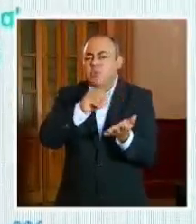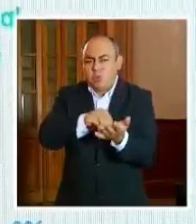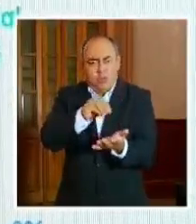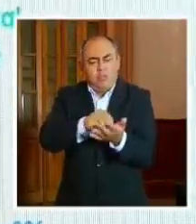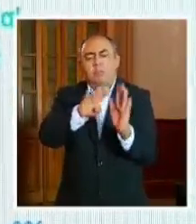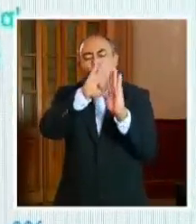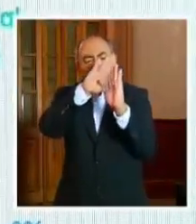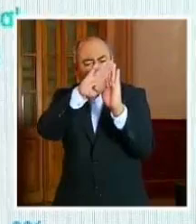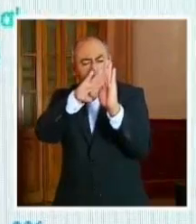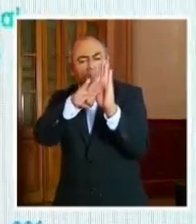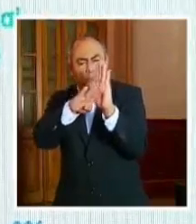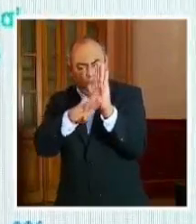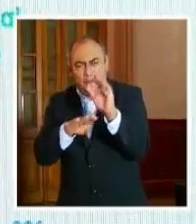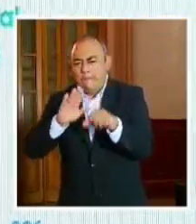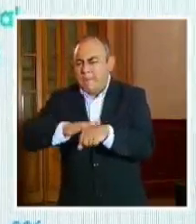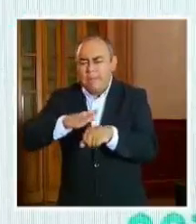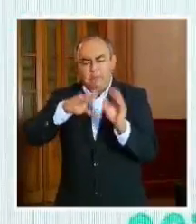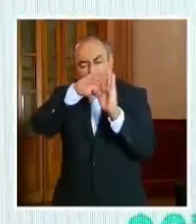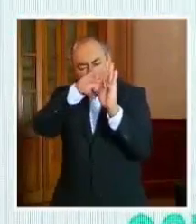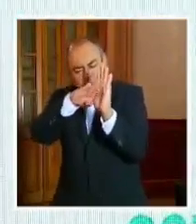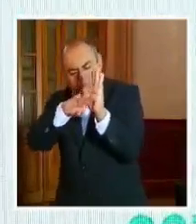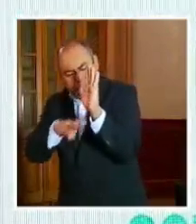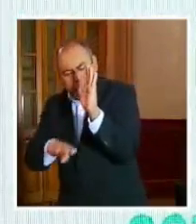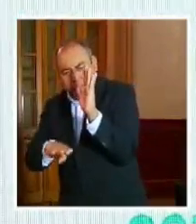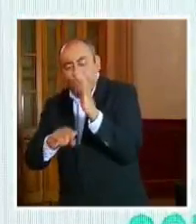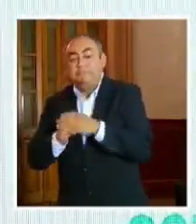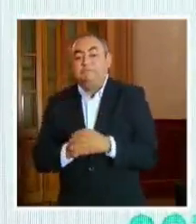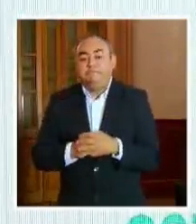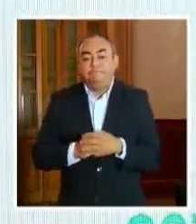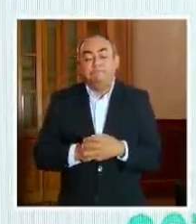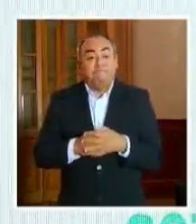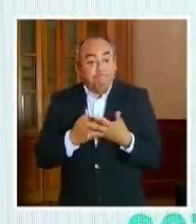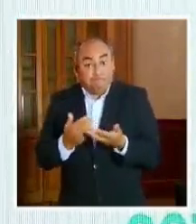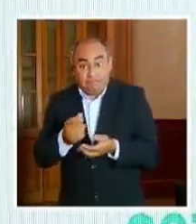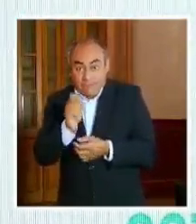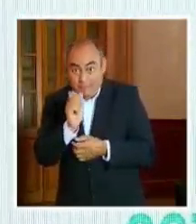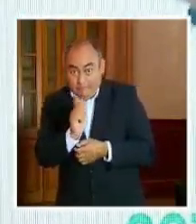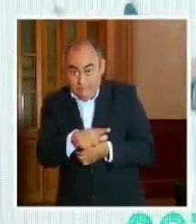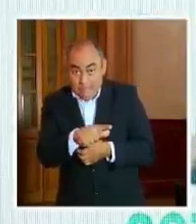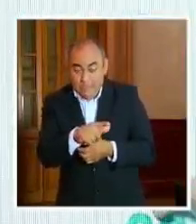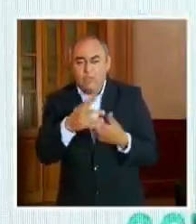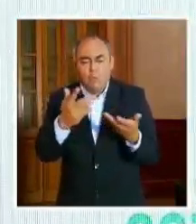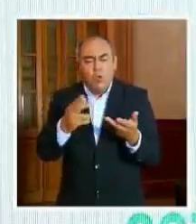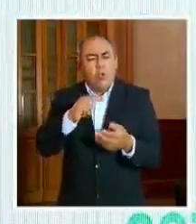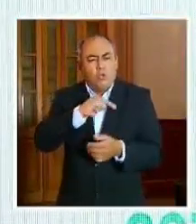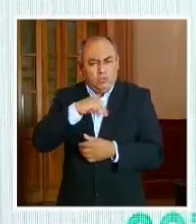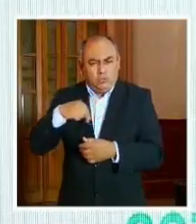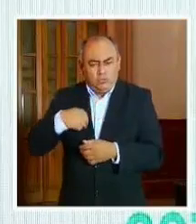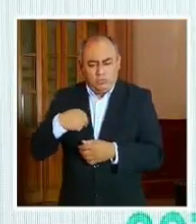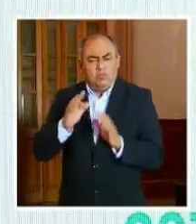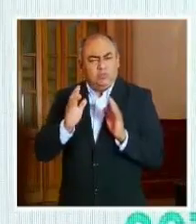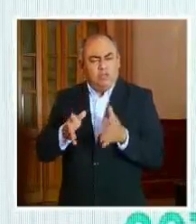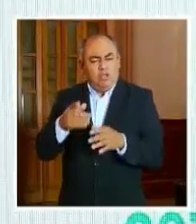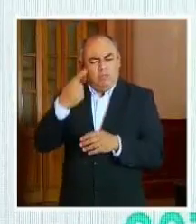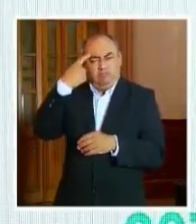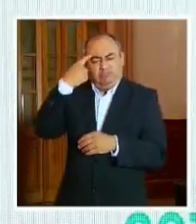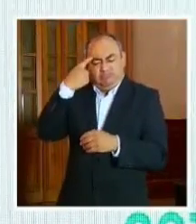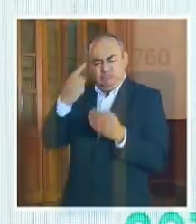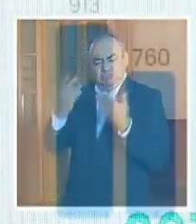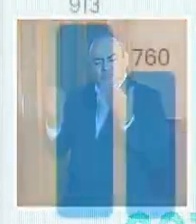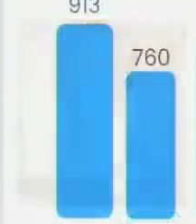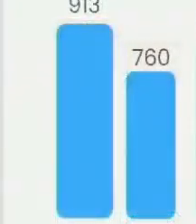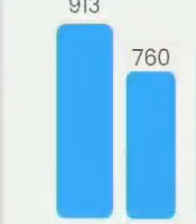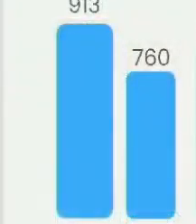solamente estable, sino que descendiendo. Y por lo tanto, cuando hacemos ya el análisis